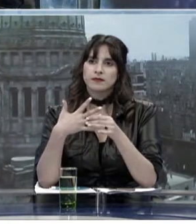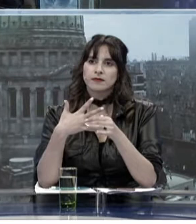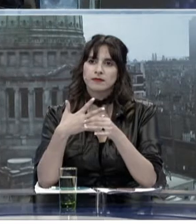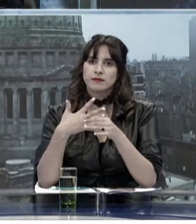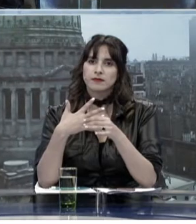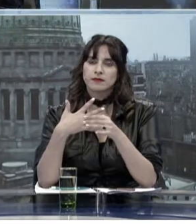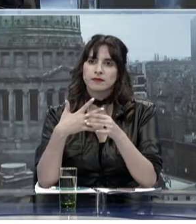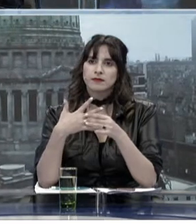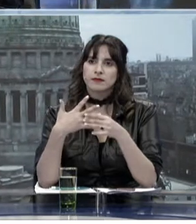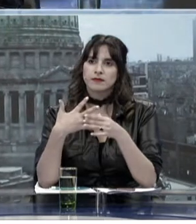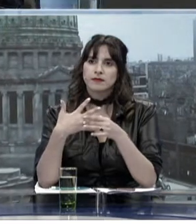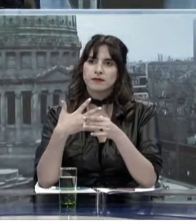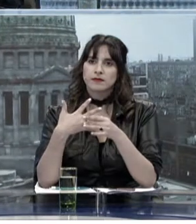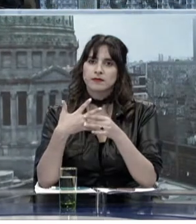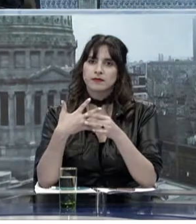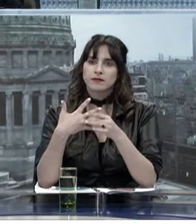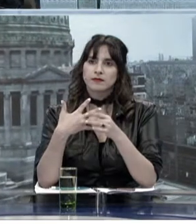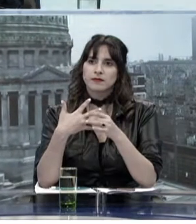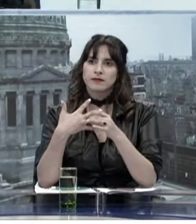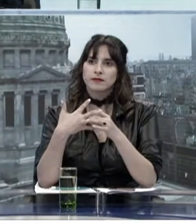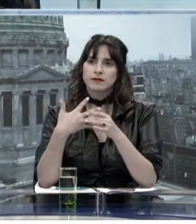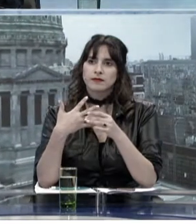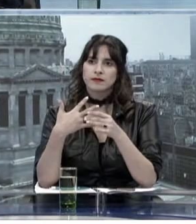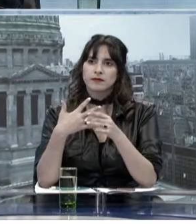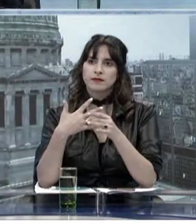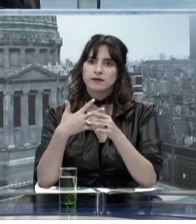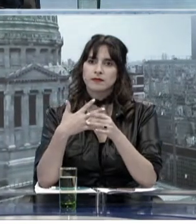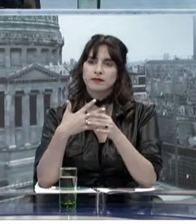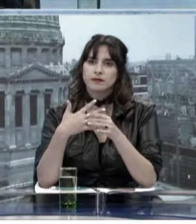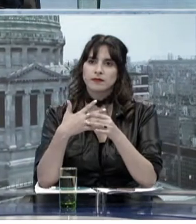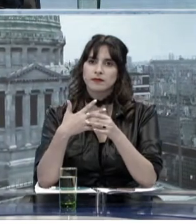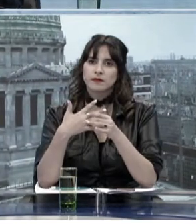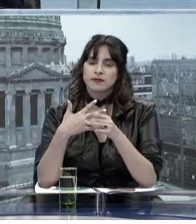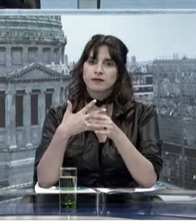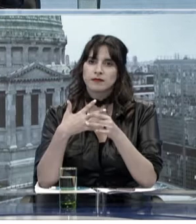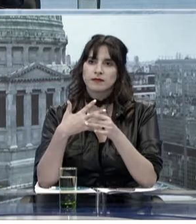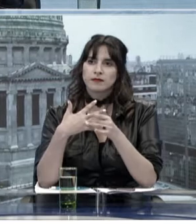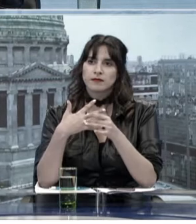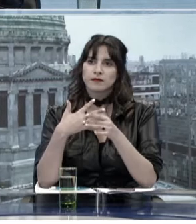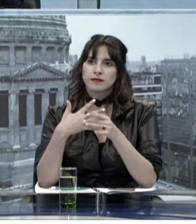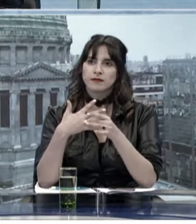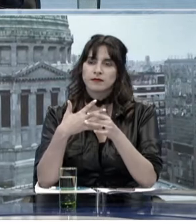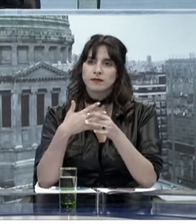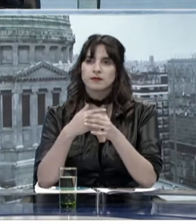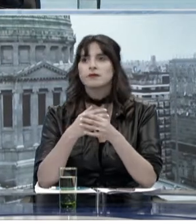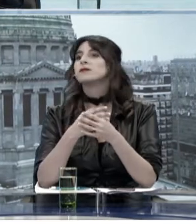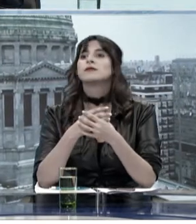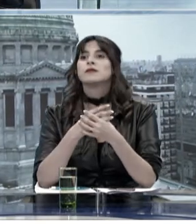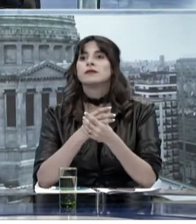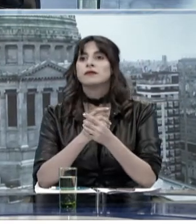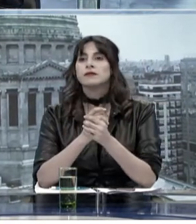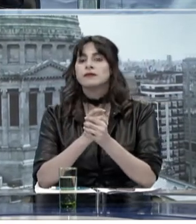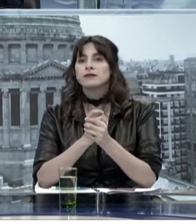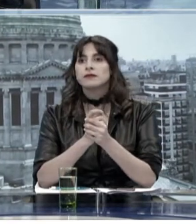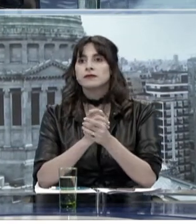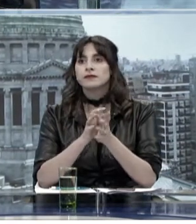diputados, como yo te dije, hemos analizado otros. Es cierto que a la hora de plantear las alternativas no hay mucho. Yo me imagino que hubiera